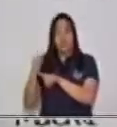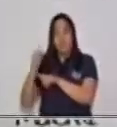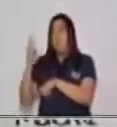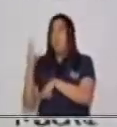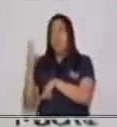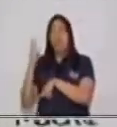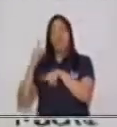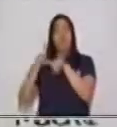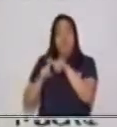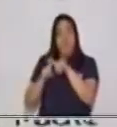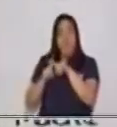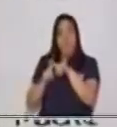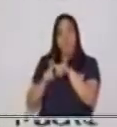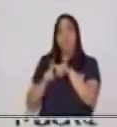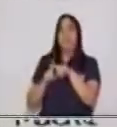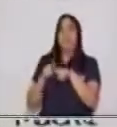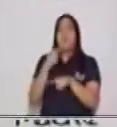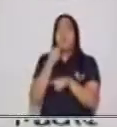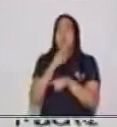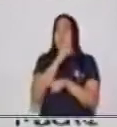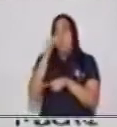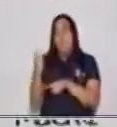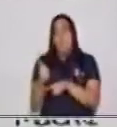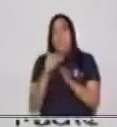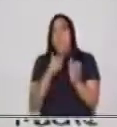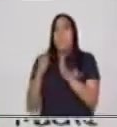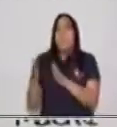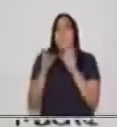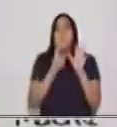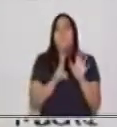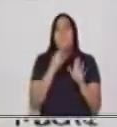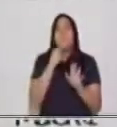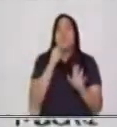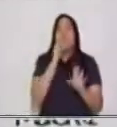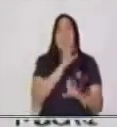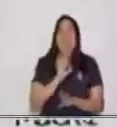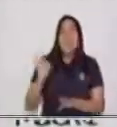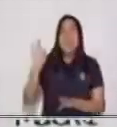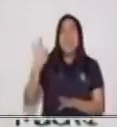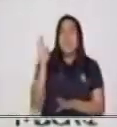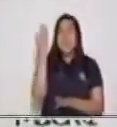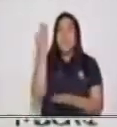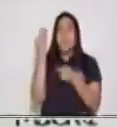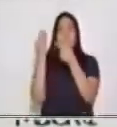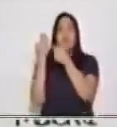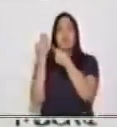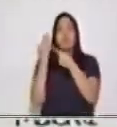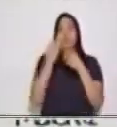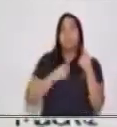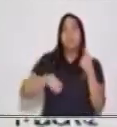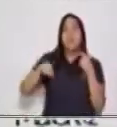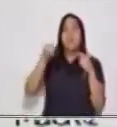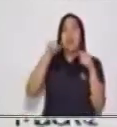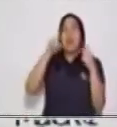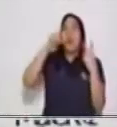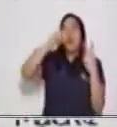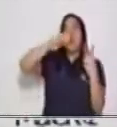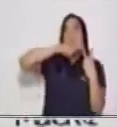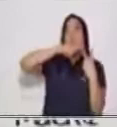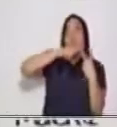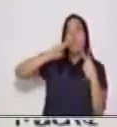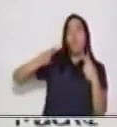Ahora nos dan algo un poquito más complejo. El triple del cuadrado de un